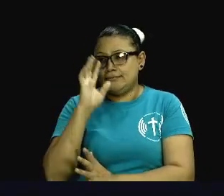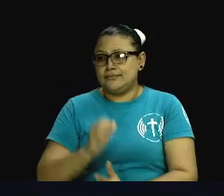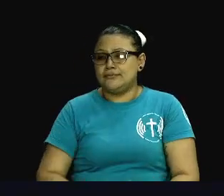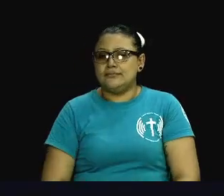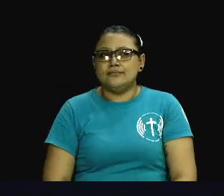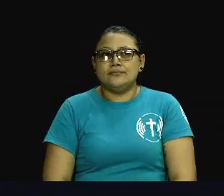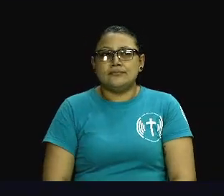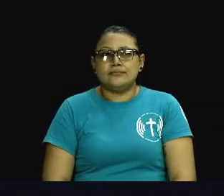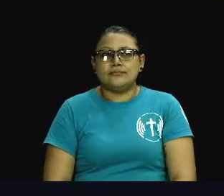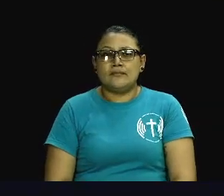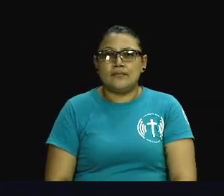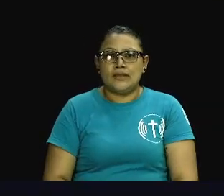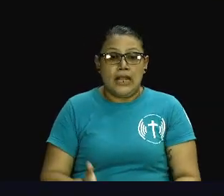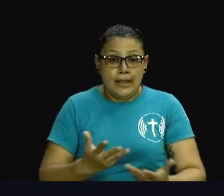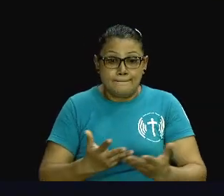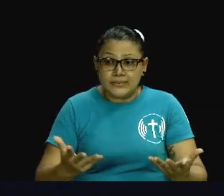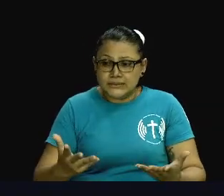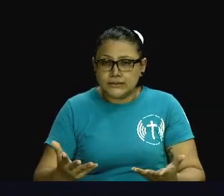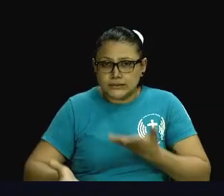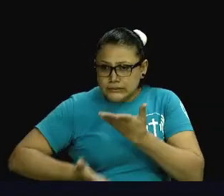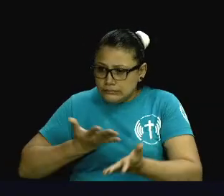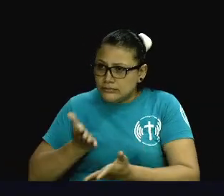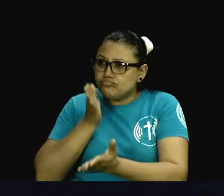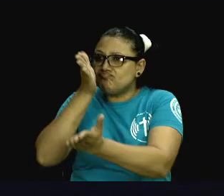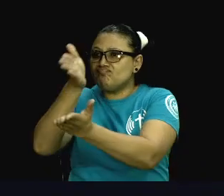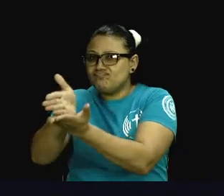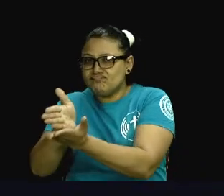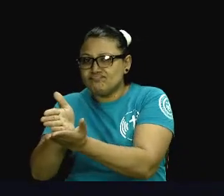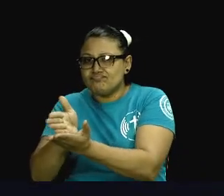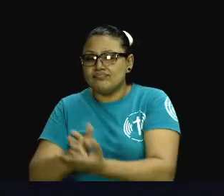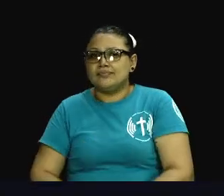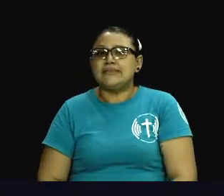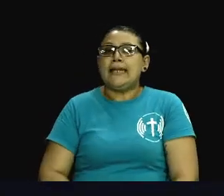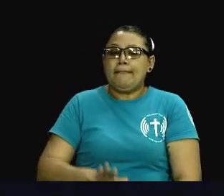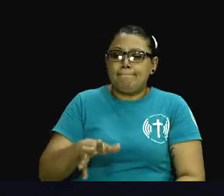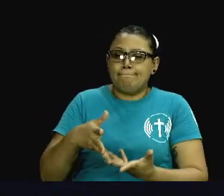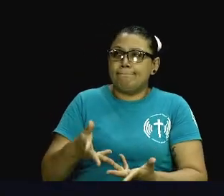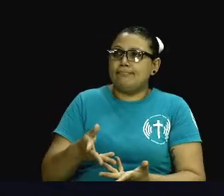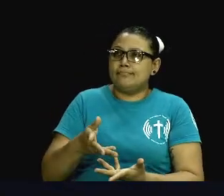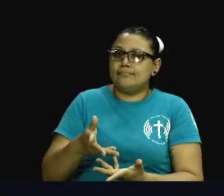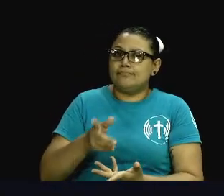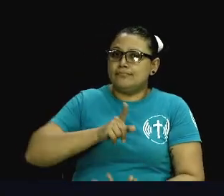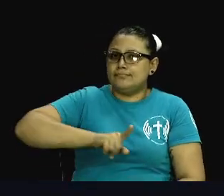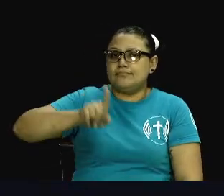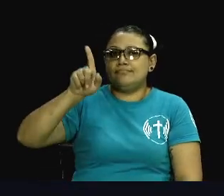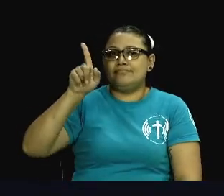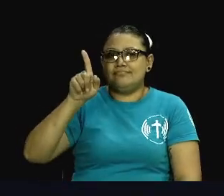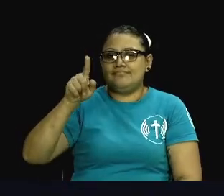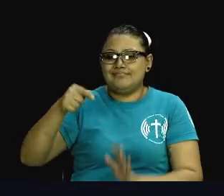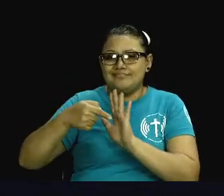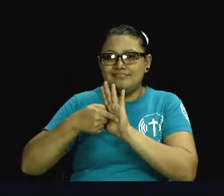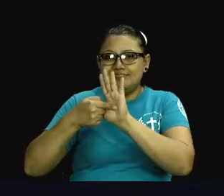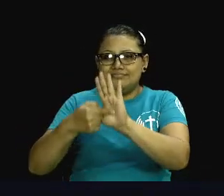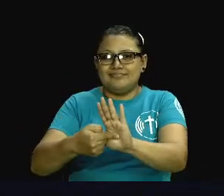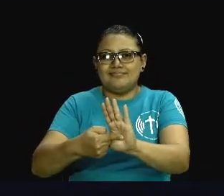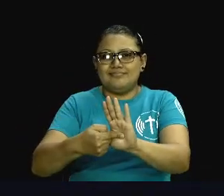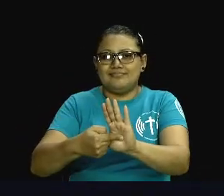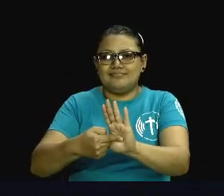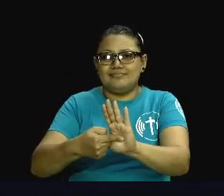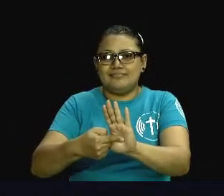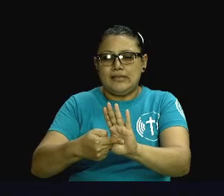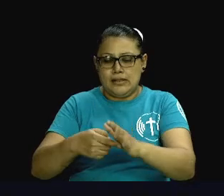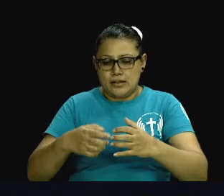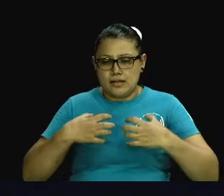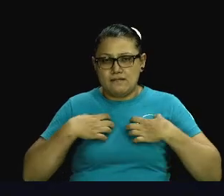las veces que subió es porque dios te quiere enseñar lecciones de